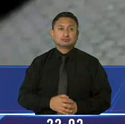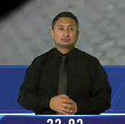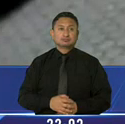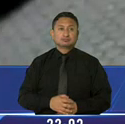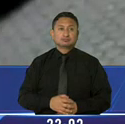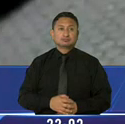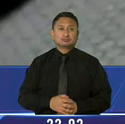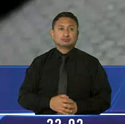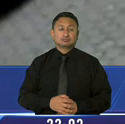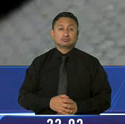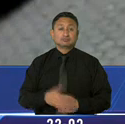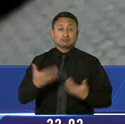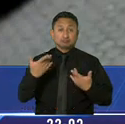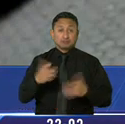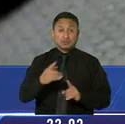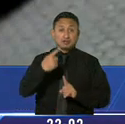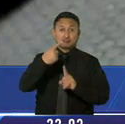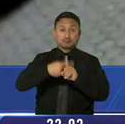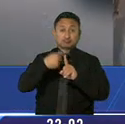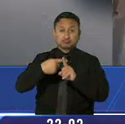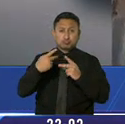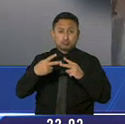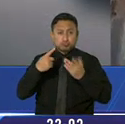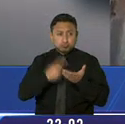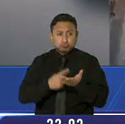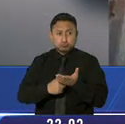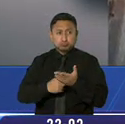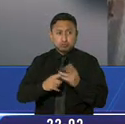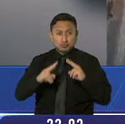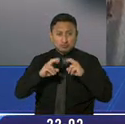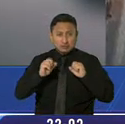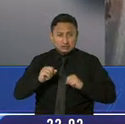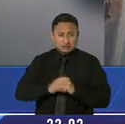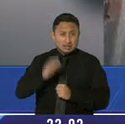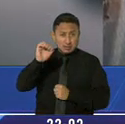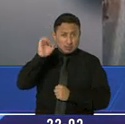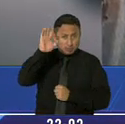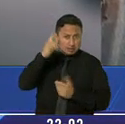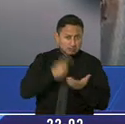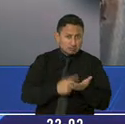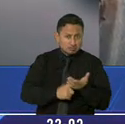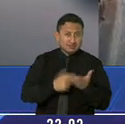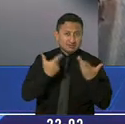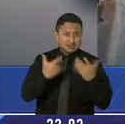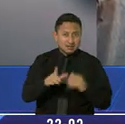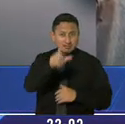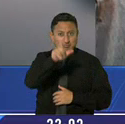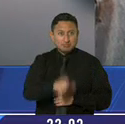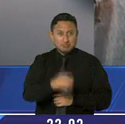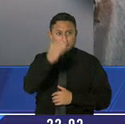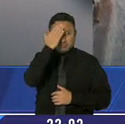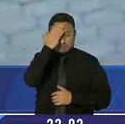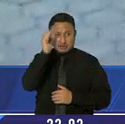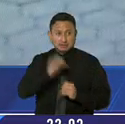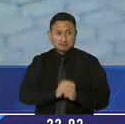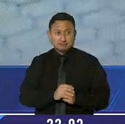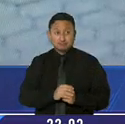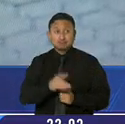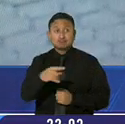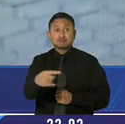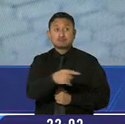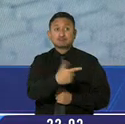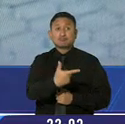Meses de investigaciones y el análisis minucioso de los videos permitieron llegar a los presuntos delincuentes e identificar el vehículo en el